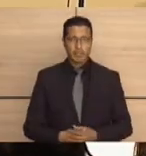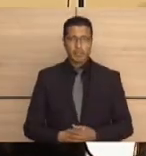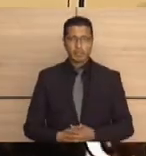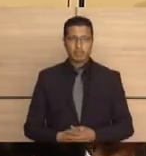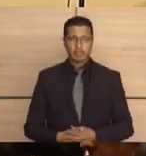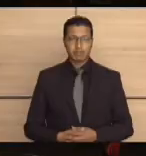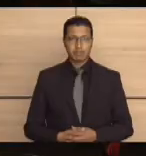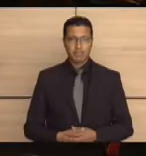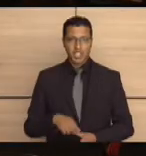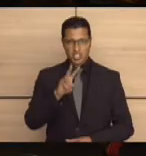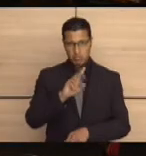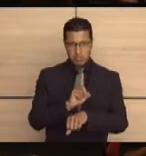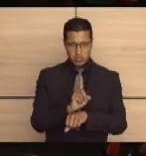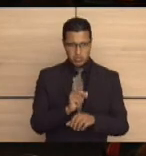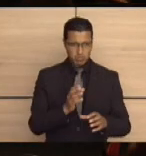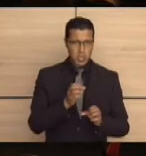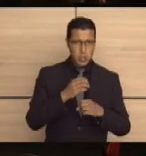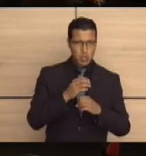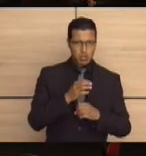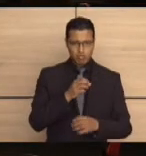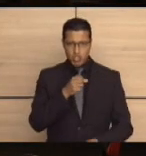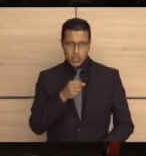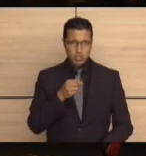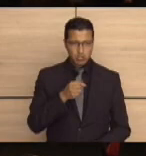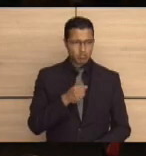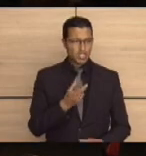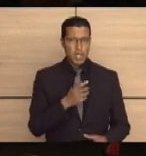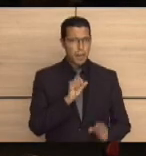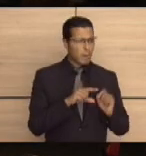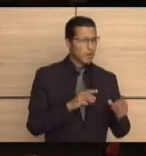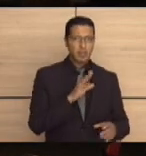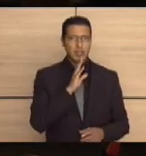En 2 minutos estamos cuadrando micrófonos. ¿A quién puede entrevistar mientras tanto?